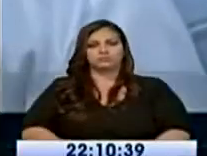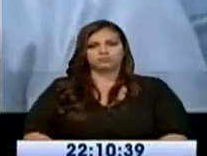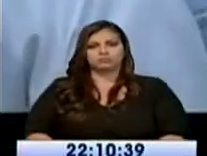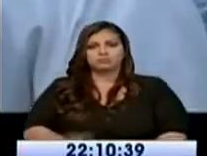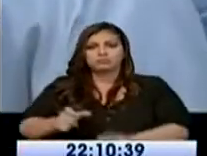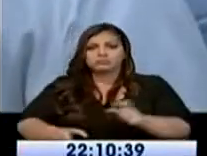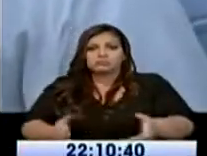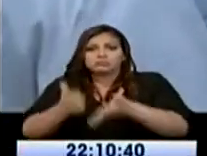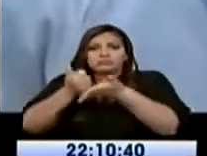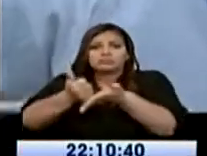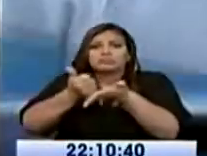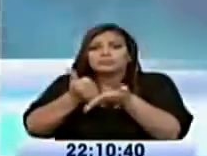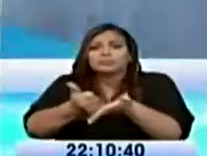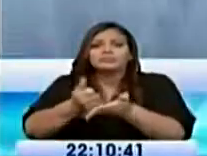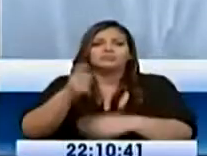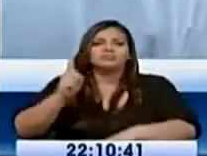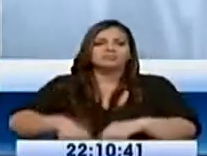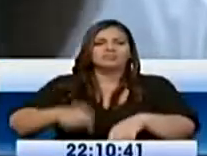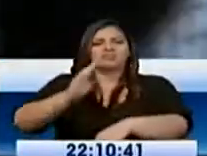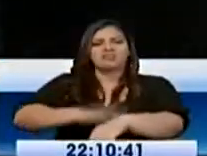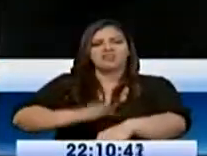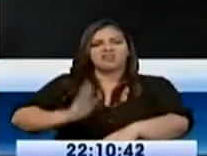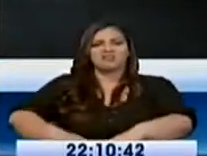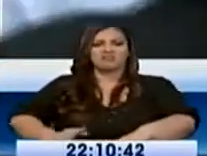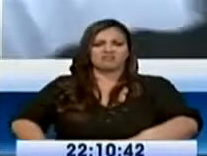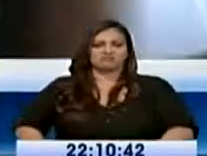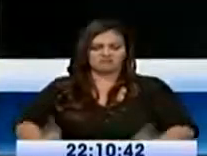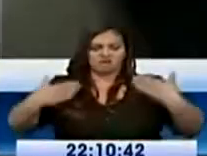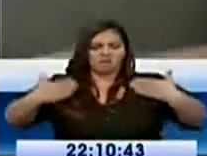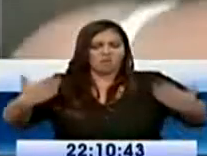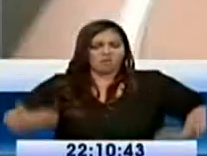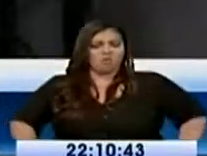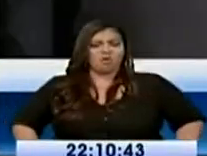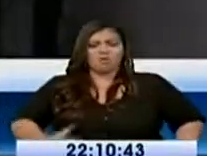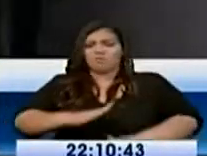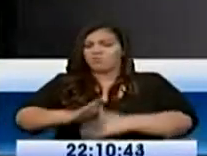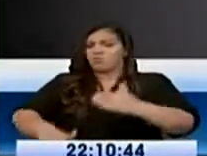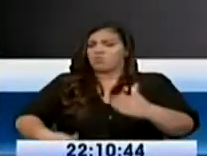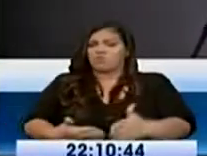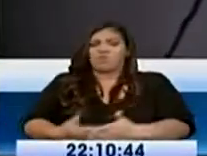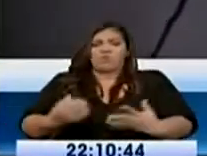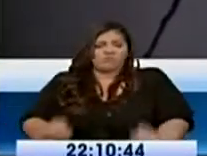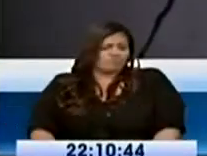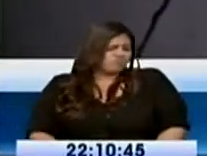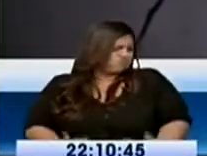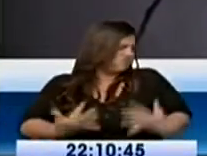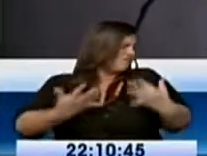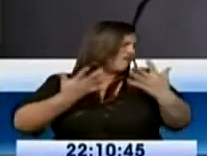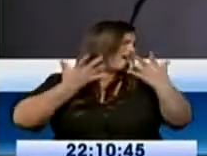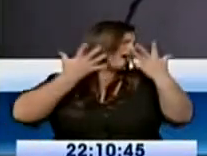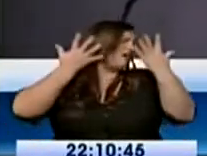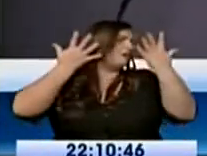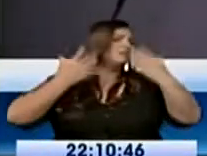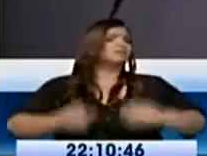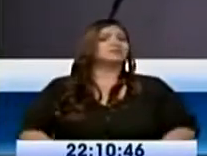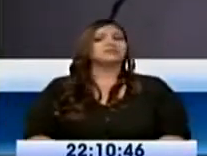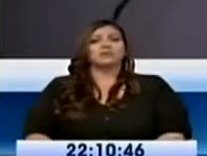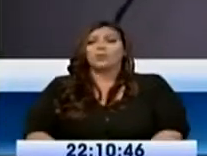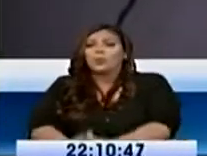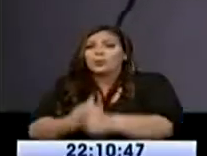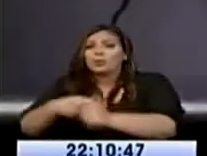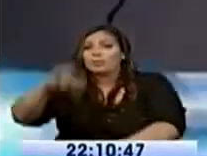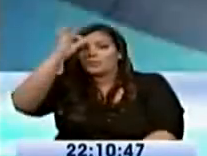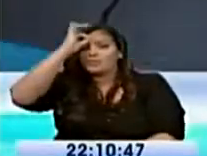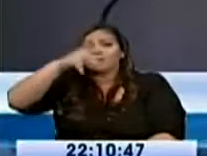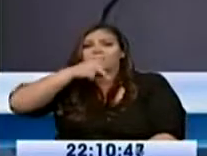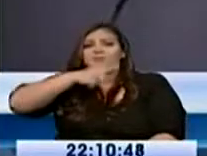quemaduras del 190%, fallecieron en el Hospital Verde Ceballos de Puerto Viejo. La 1 de la mañana murió tu papá.